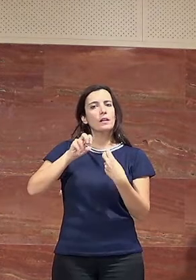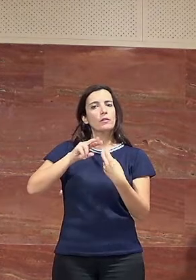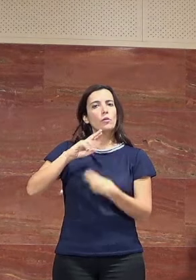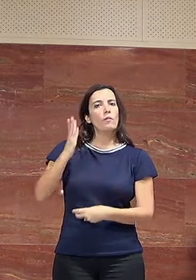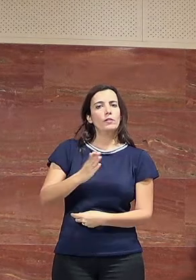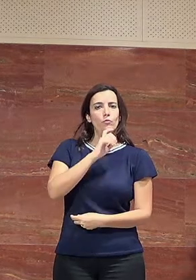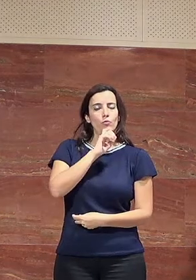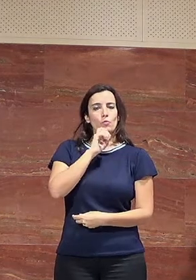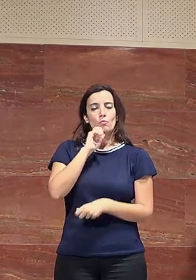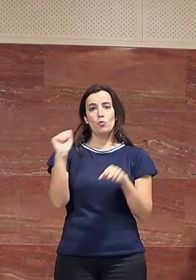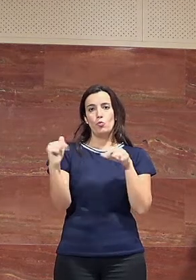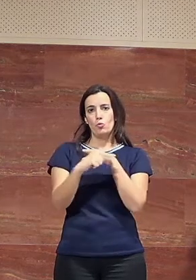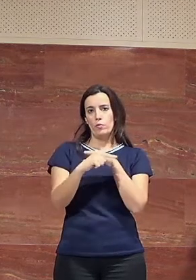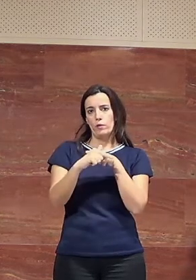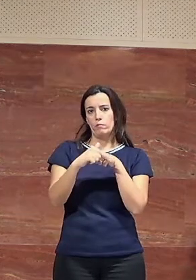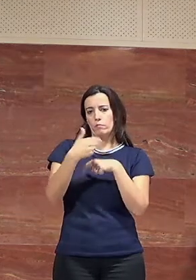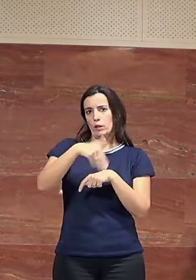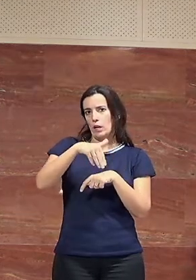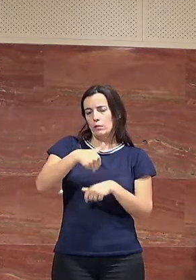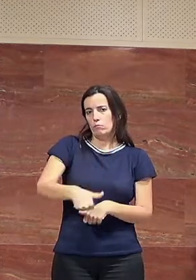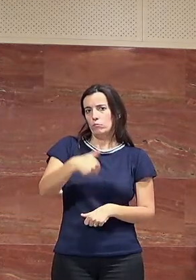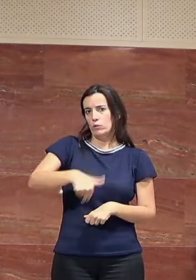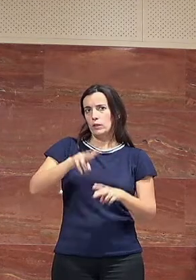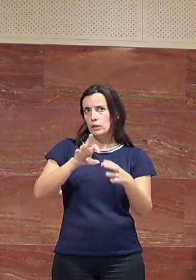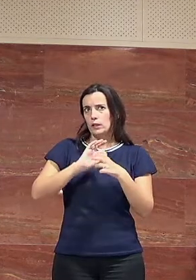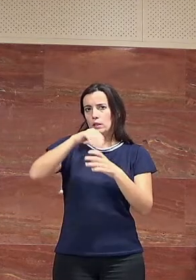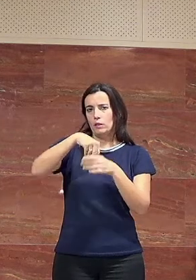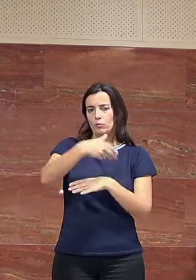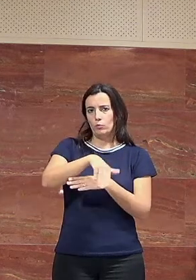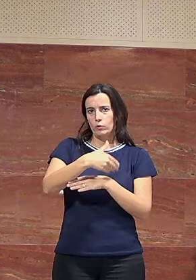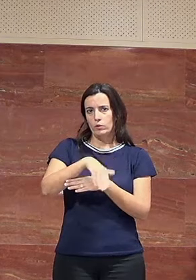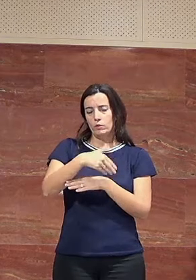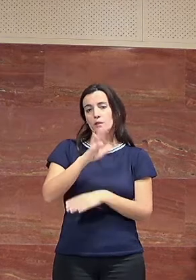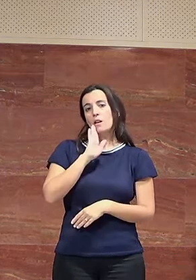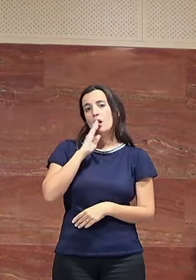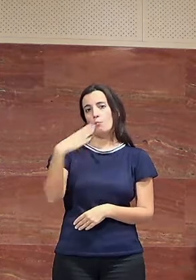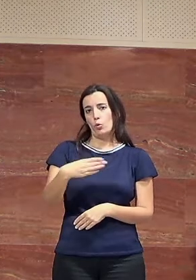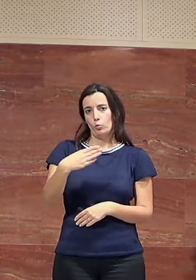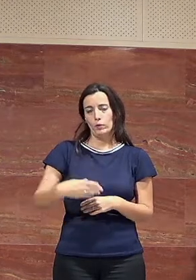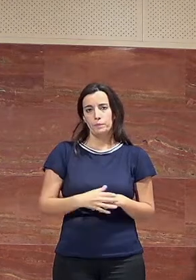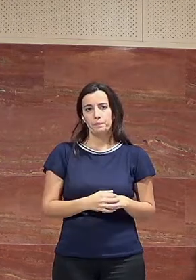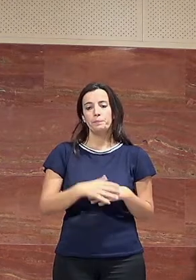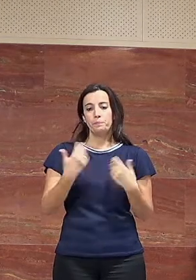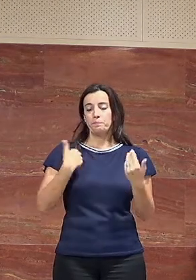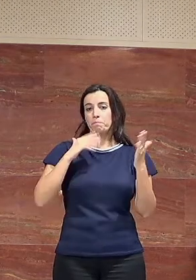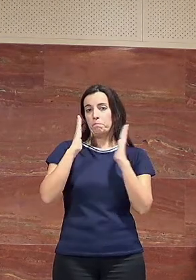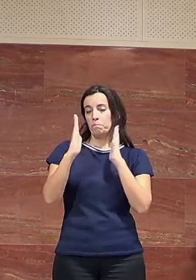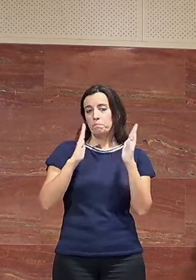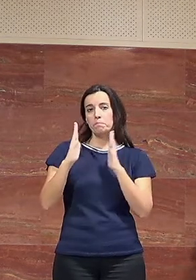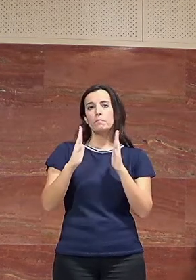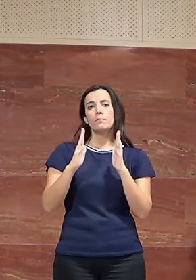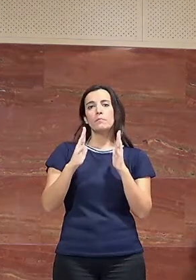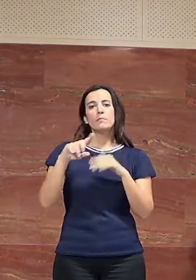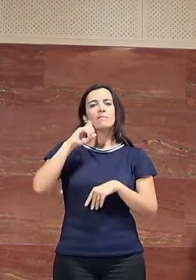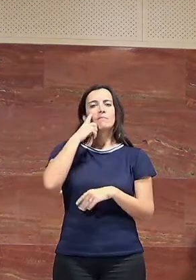de una calle muy importante en la estructura urbana, que es Broadway. Entonces, después de este periodo de tiempo, descubren